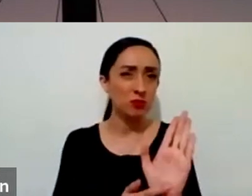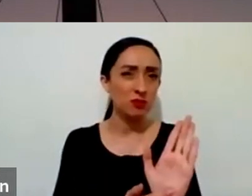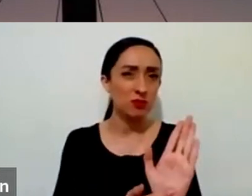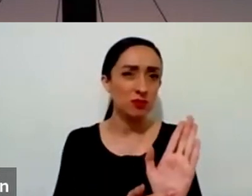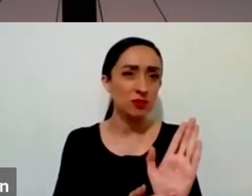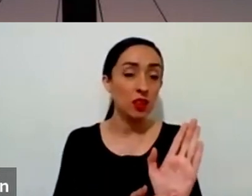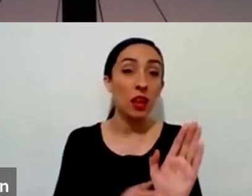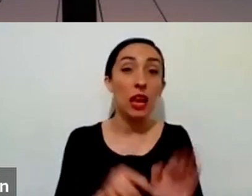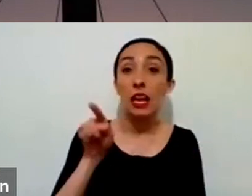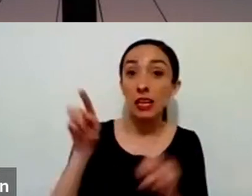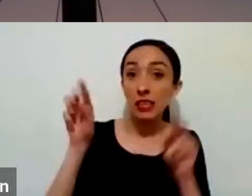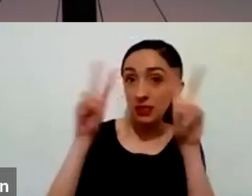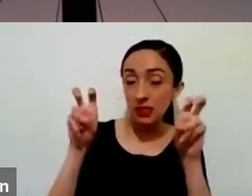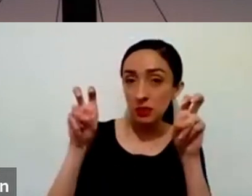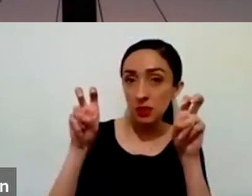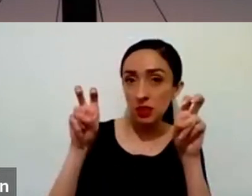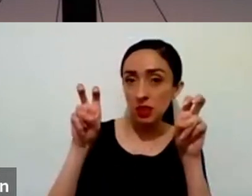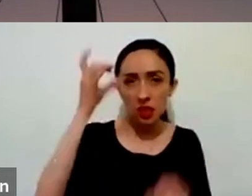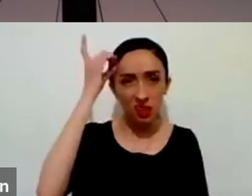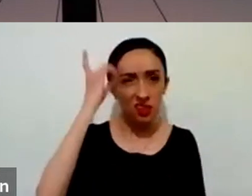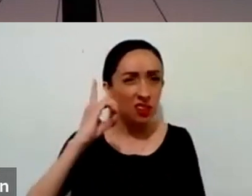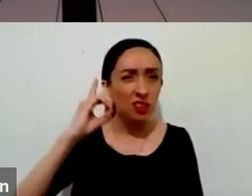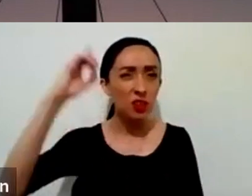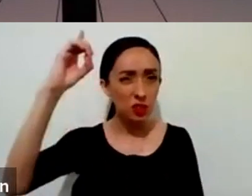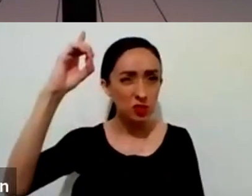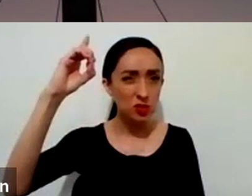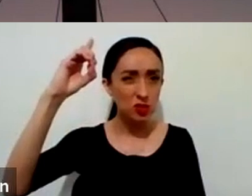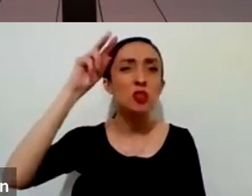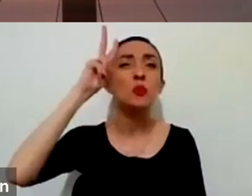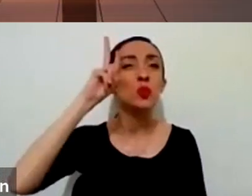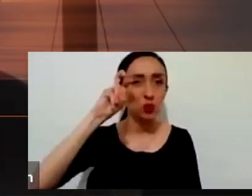Dios para cada uno de nosotros.